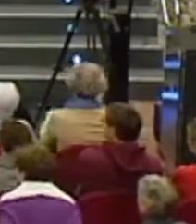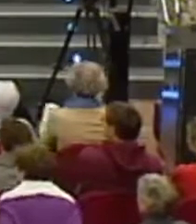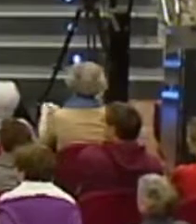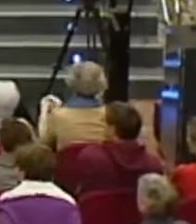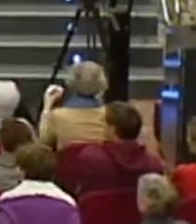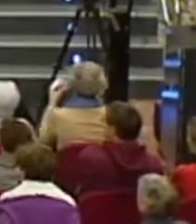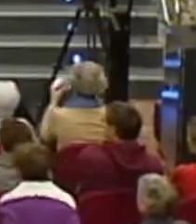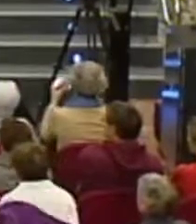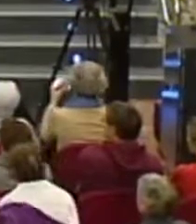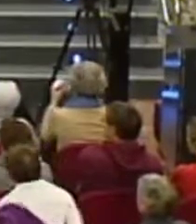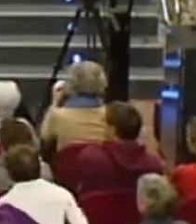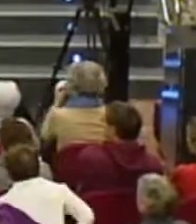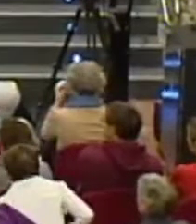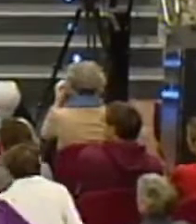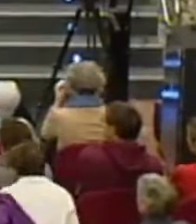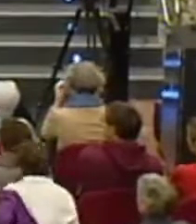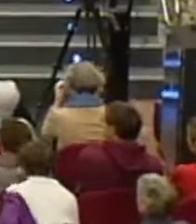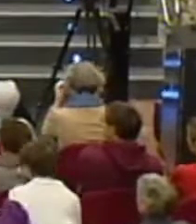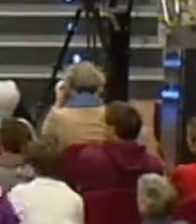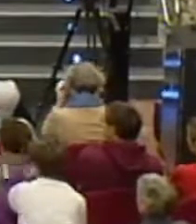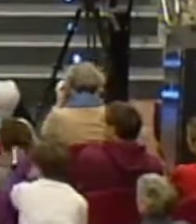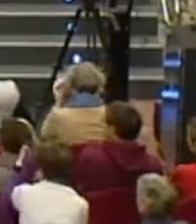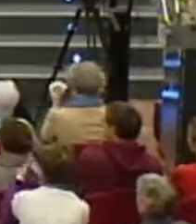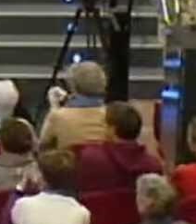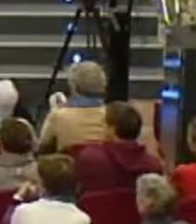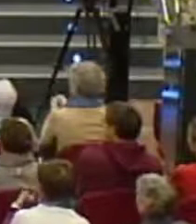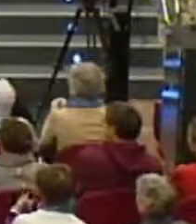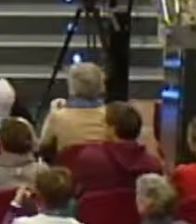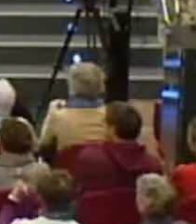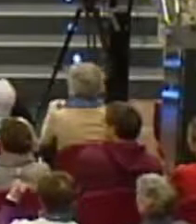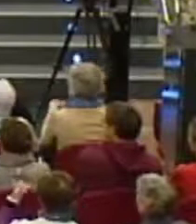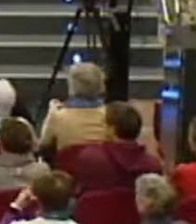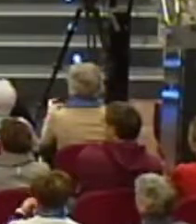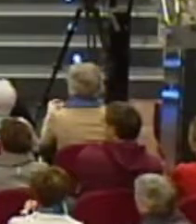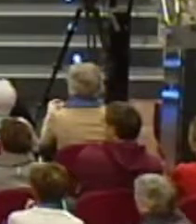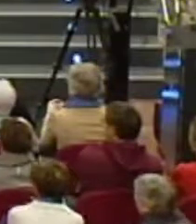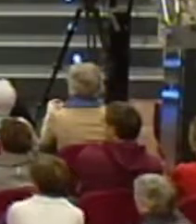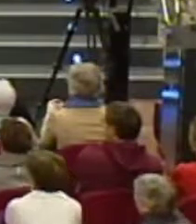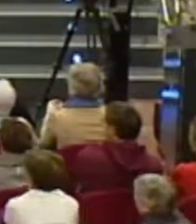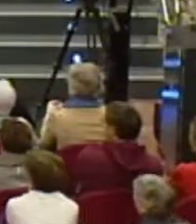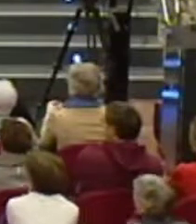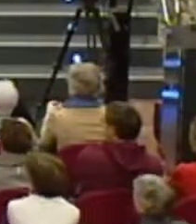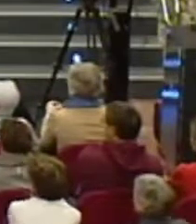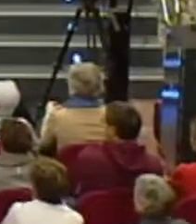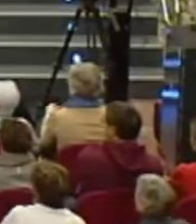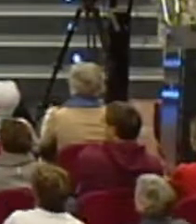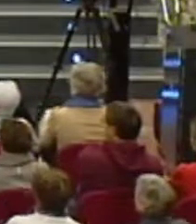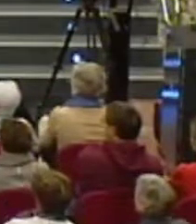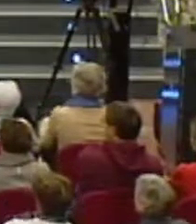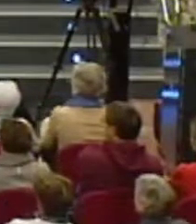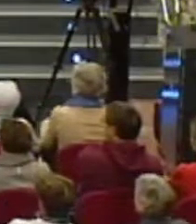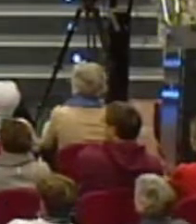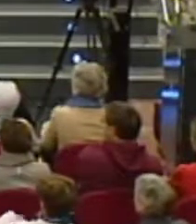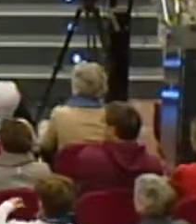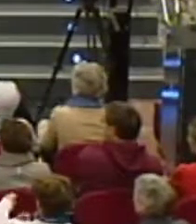y en nombre del ayuntamiento y en el mío propio agradeceros vuestra presencia aquí a los que estáis aquí en las que